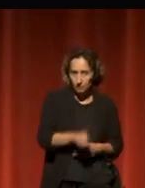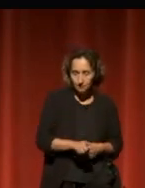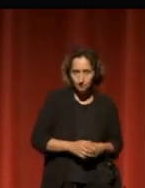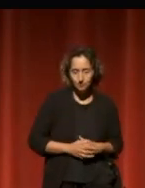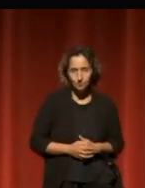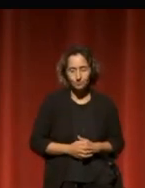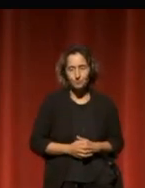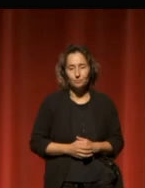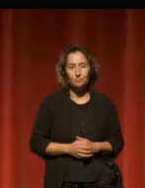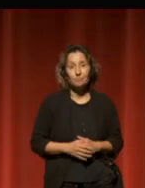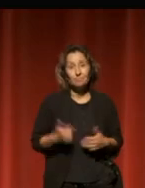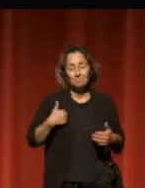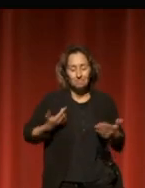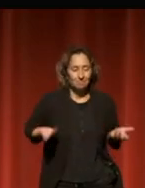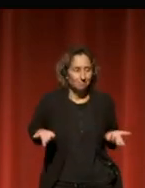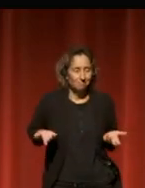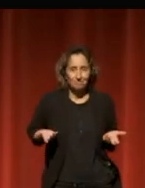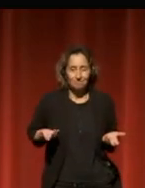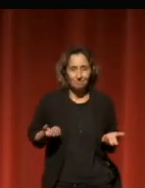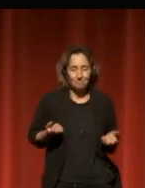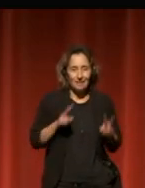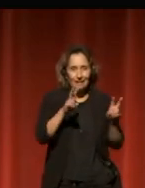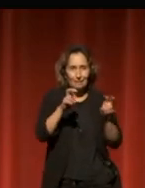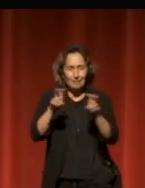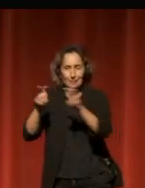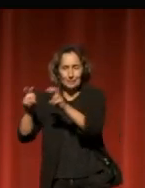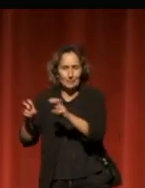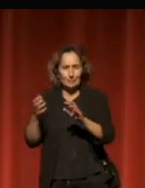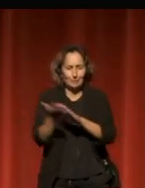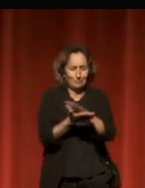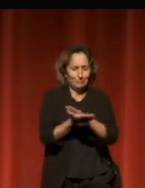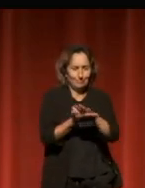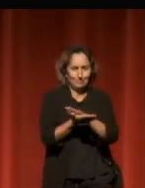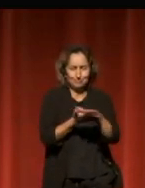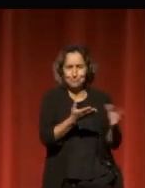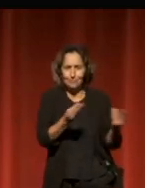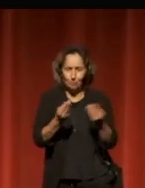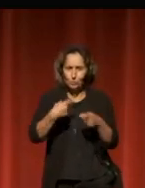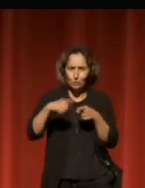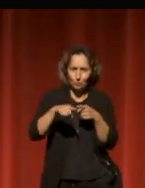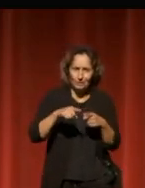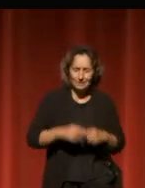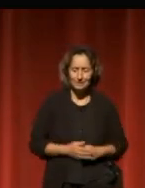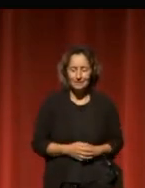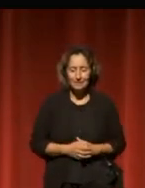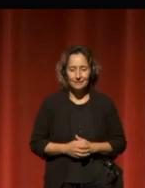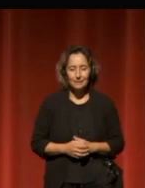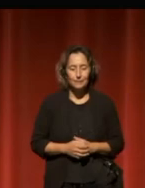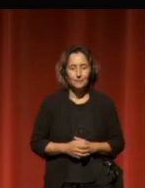Bueno, pues yo creo que son muchas las cuestiones que hemos planteado, ¿no?